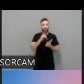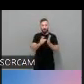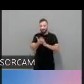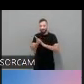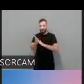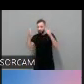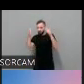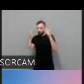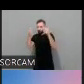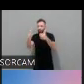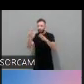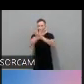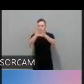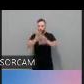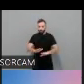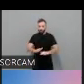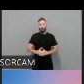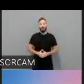ponencia,